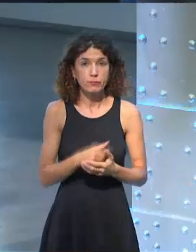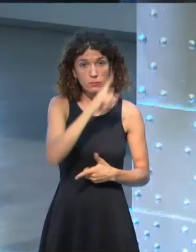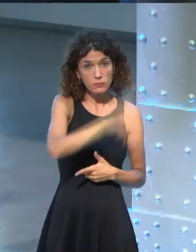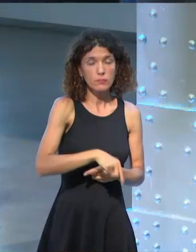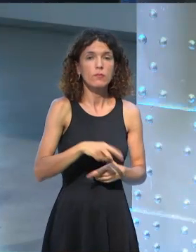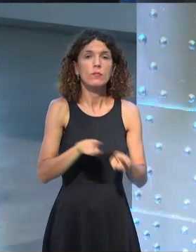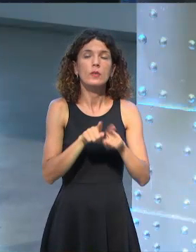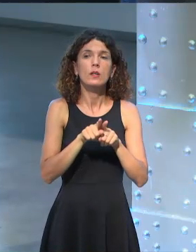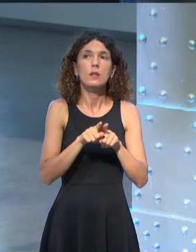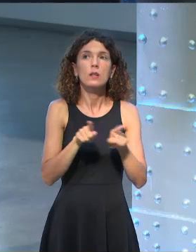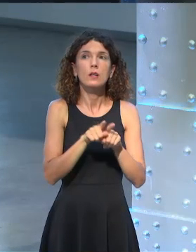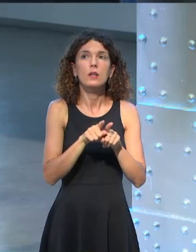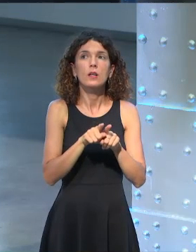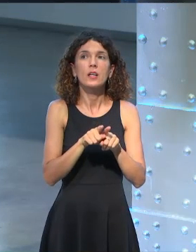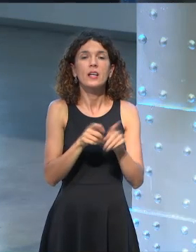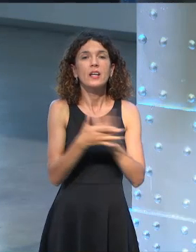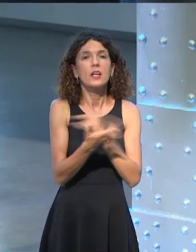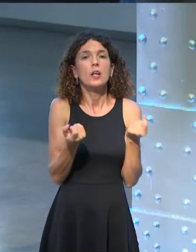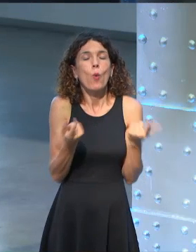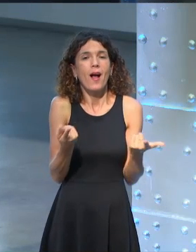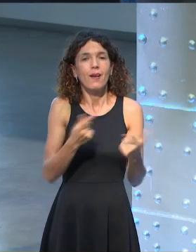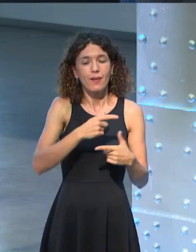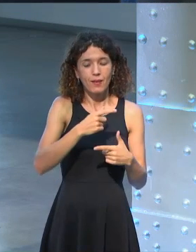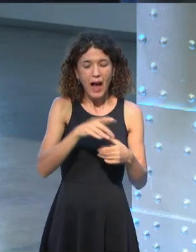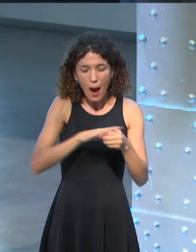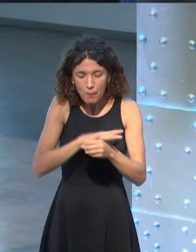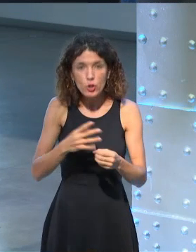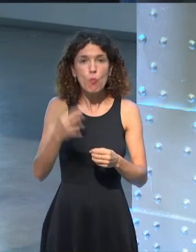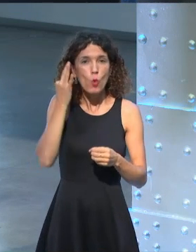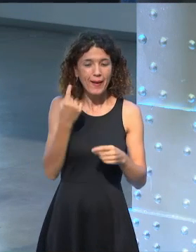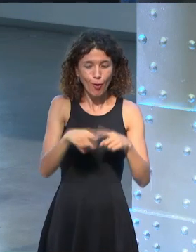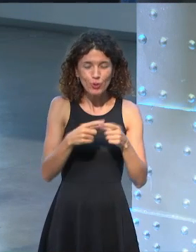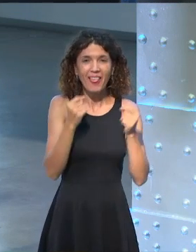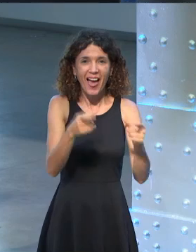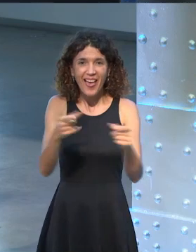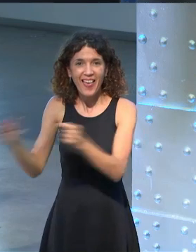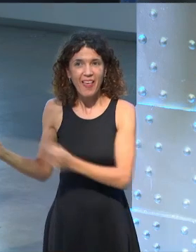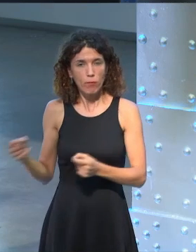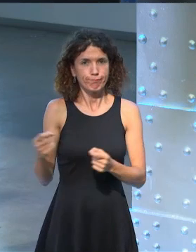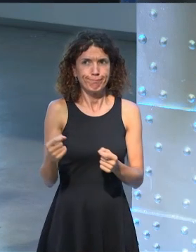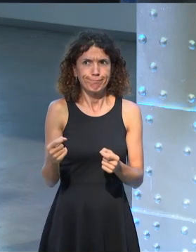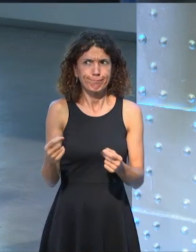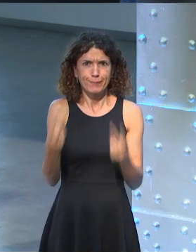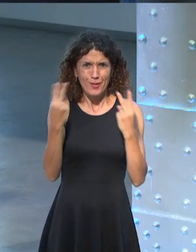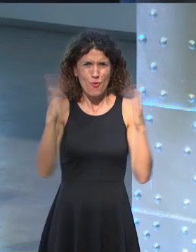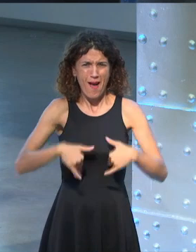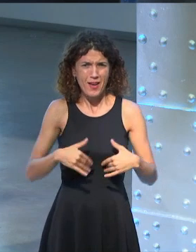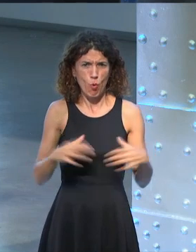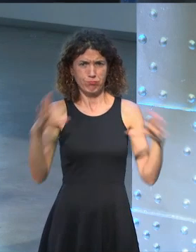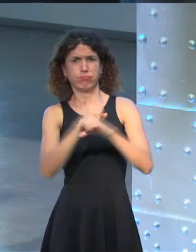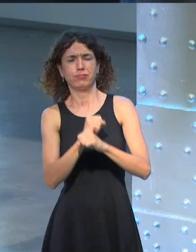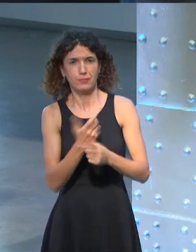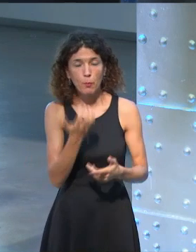También hay una excesiva invisibilización de las contribuciones de las mujeres en estos ámbitos. Curiosamente, bueno, pues